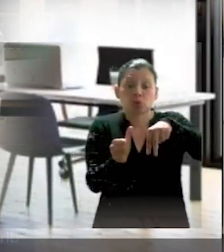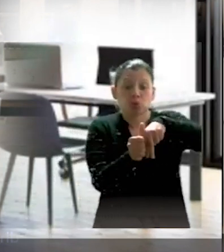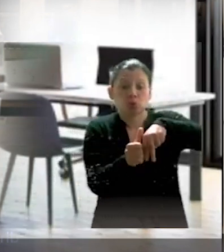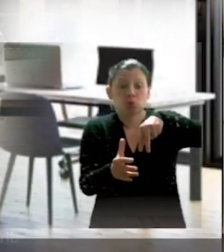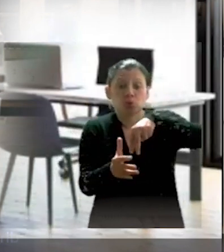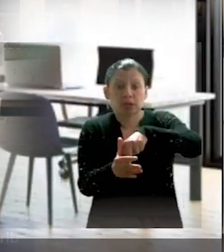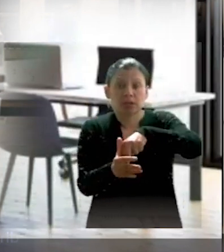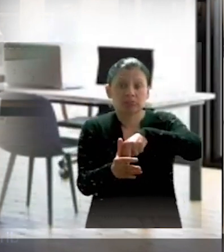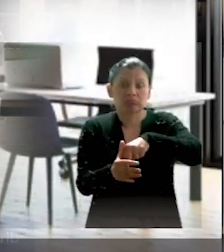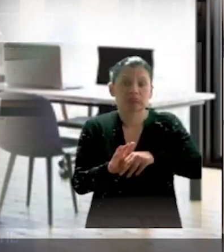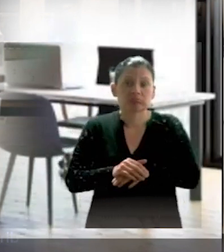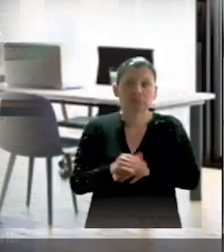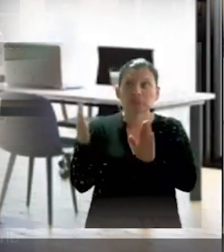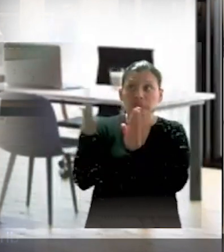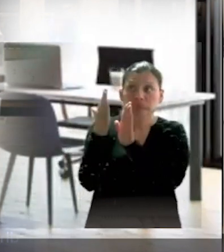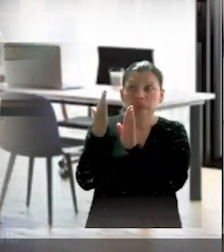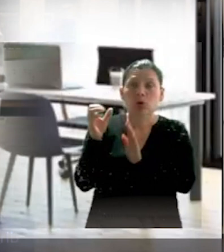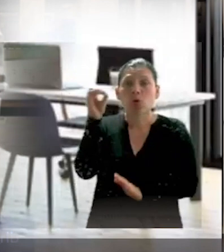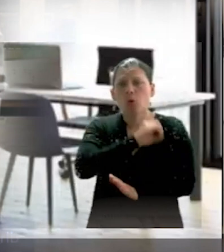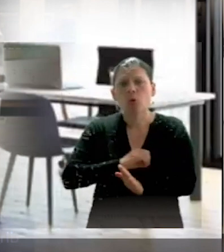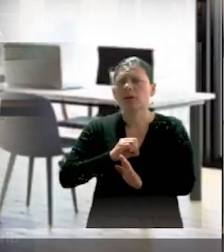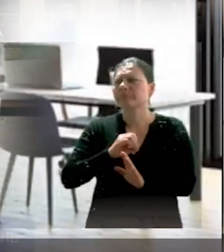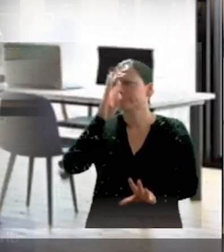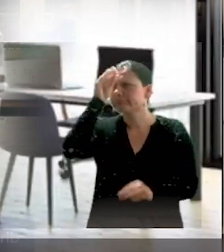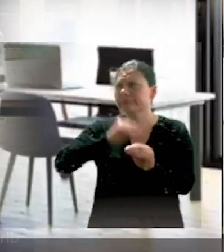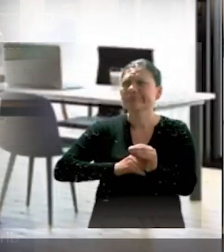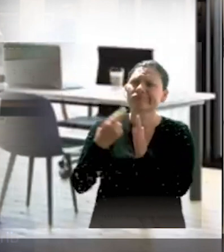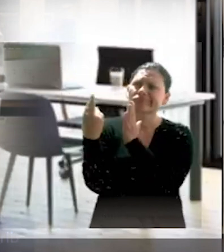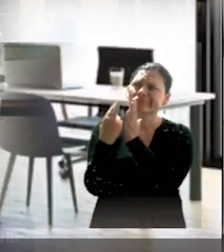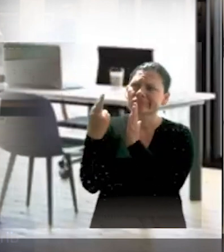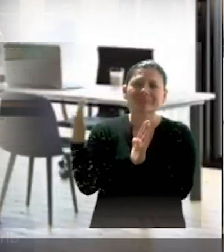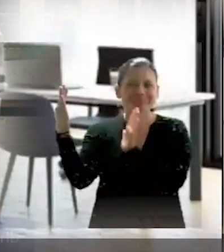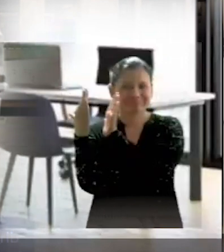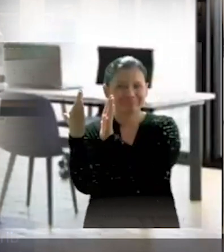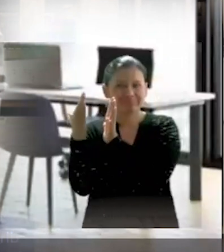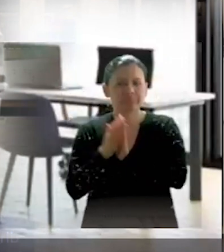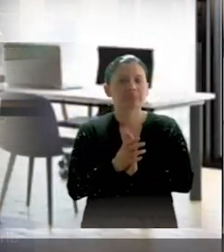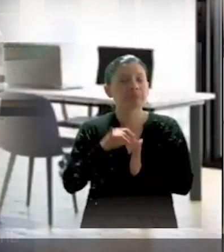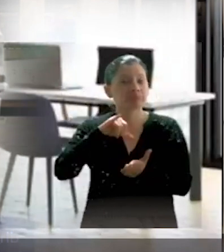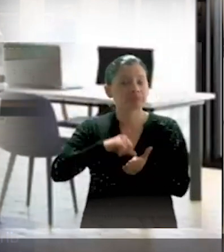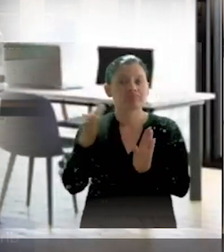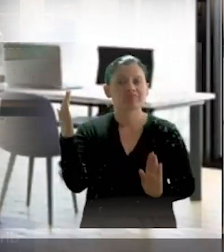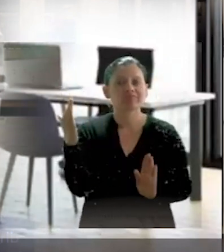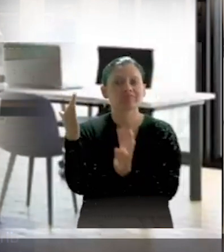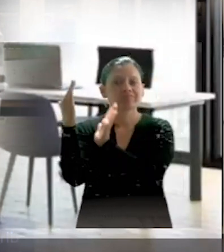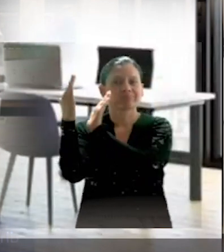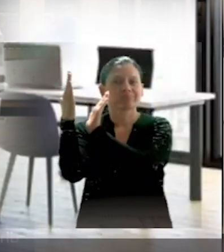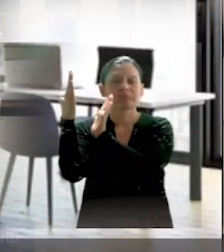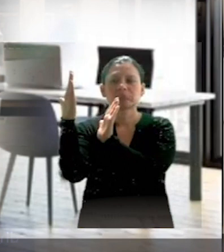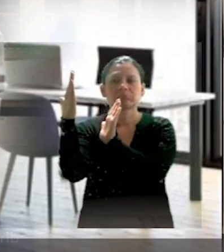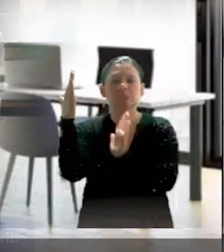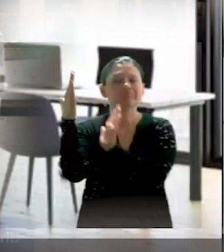tutelas falladas en sede de revisión. Y es lo siguiente, dicen que si se está en mora de una reforma a la tutela en el